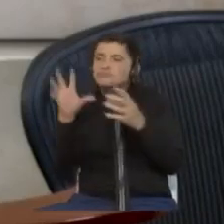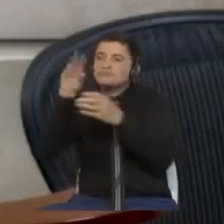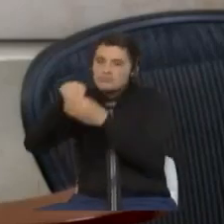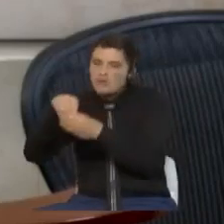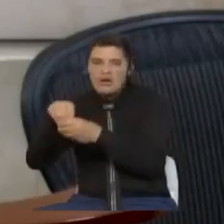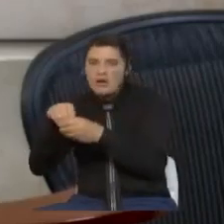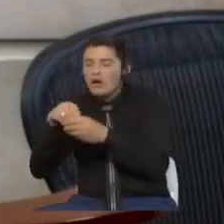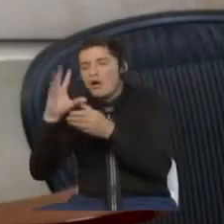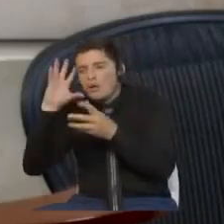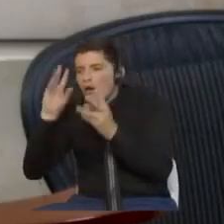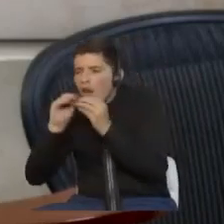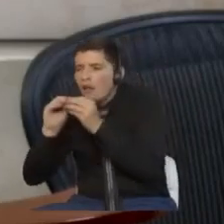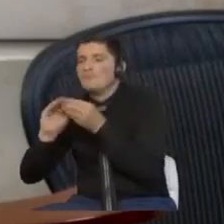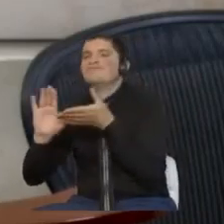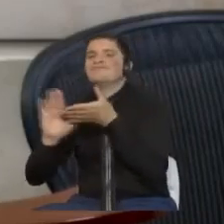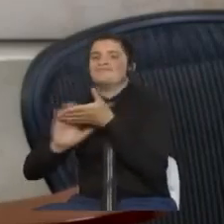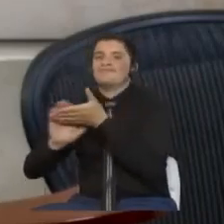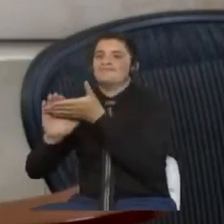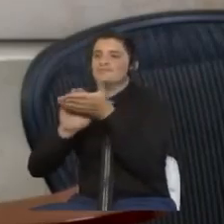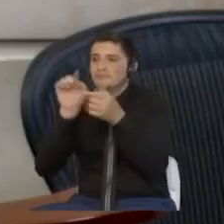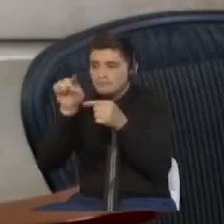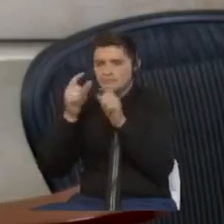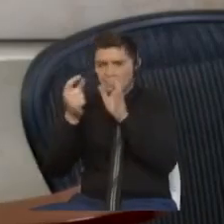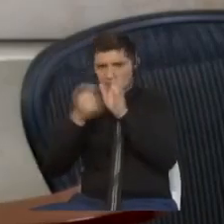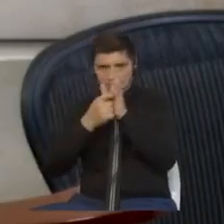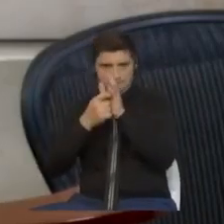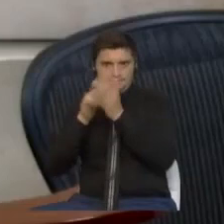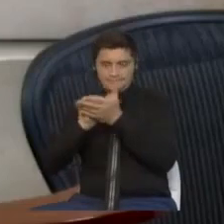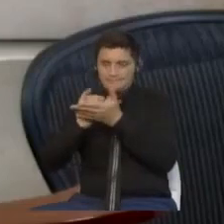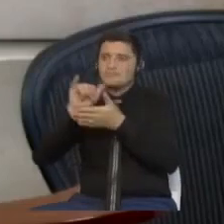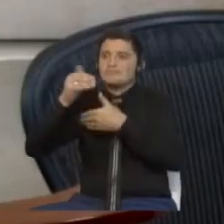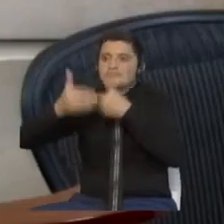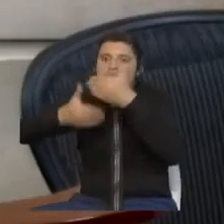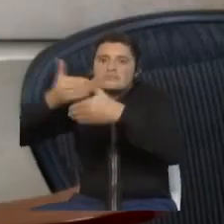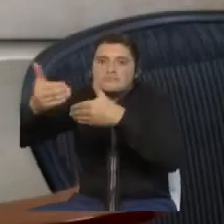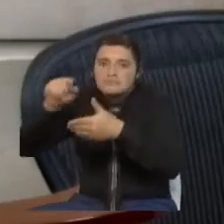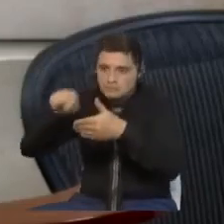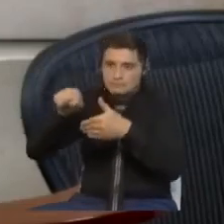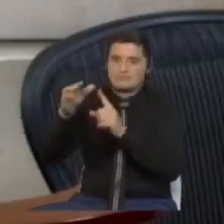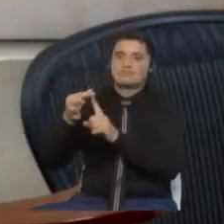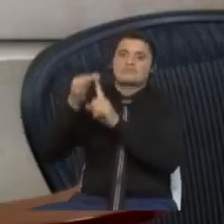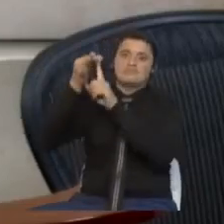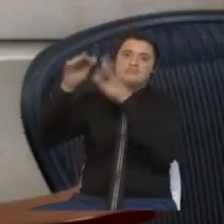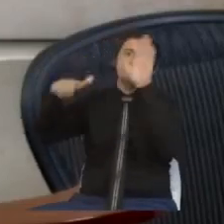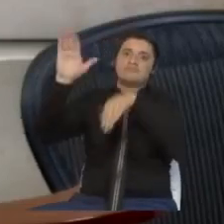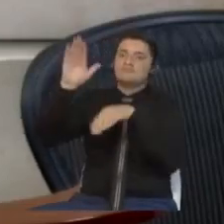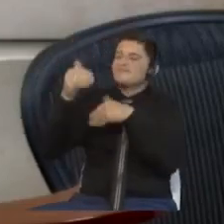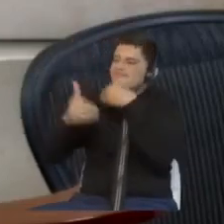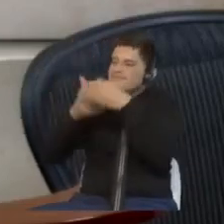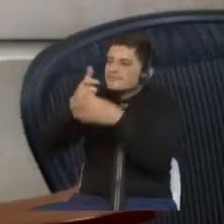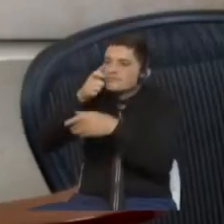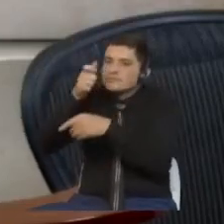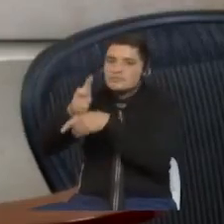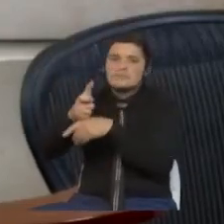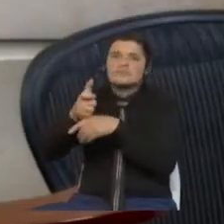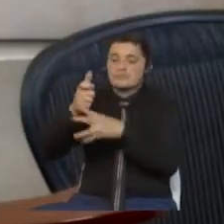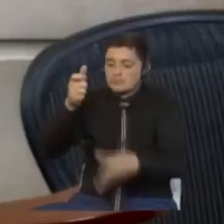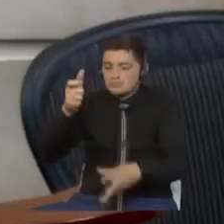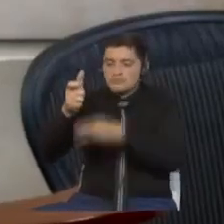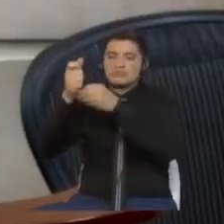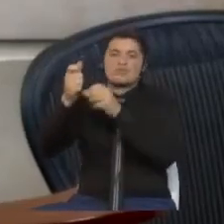subsanar ese elemento procedimental exclusivamente con un segundo elemento